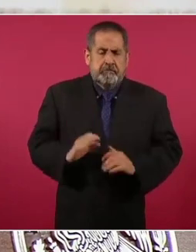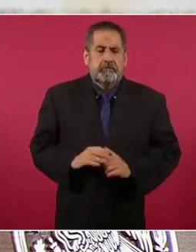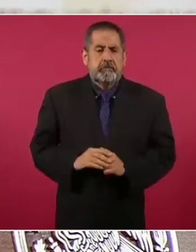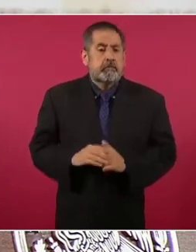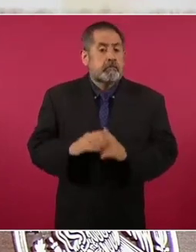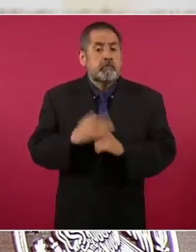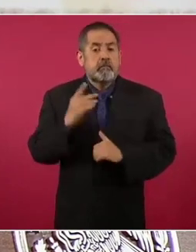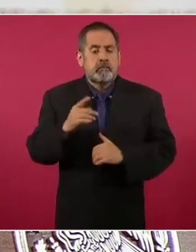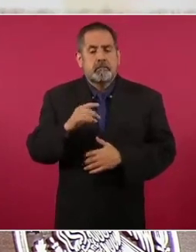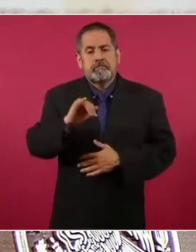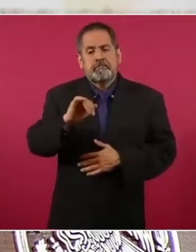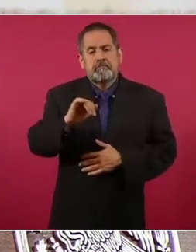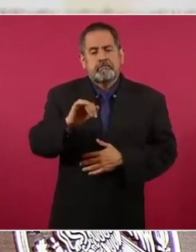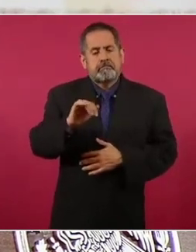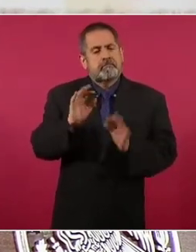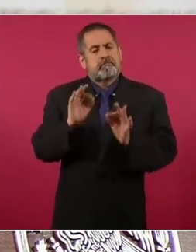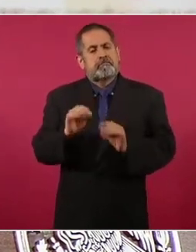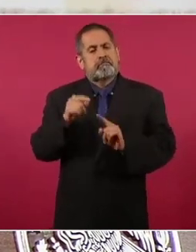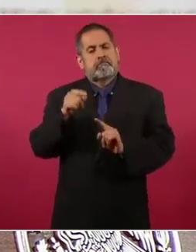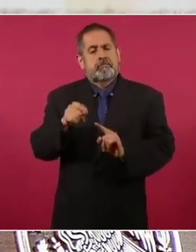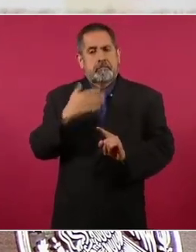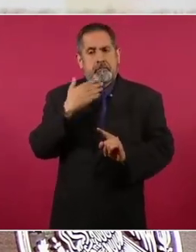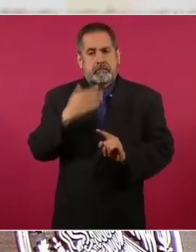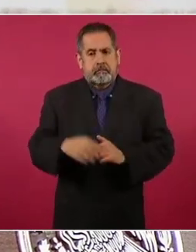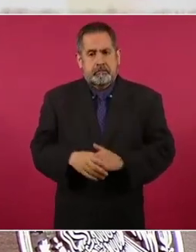Porque sí queda eso, ¿no?